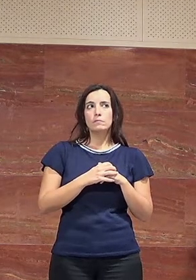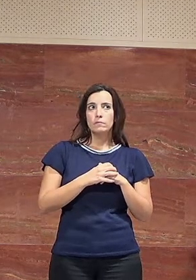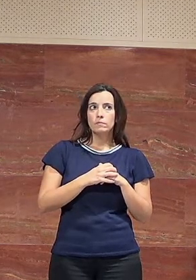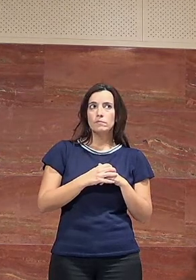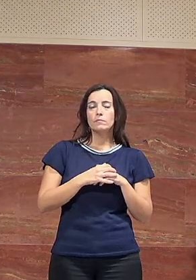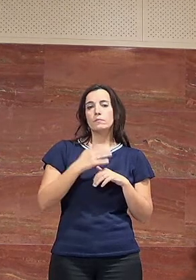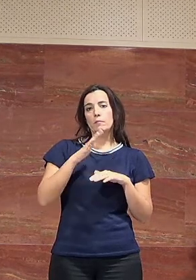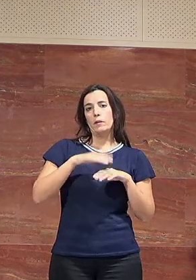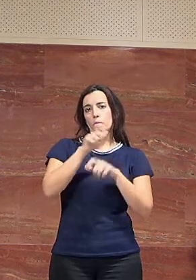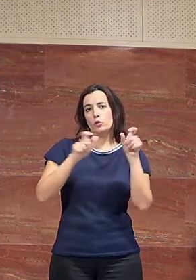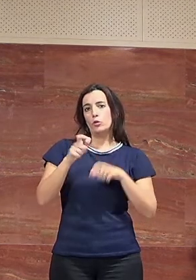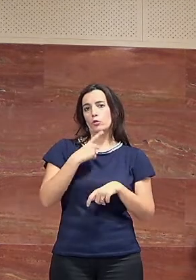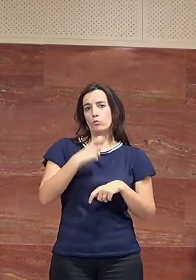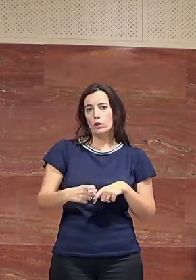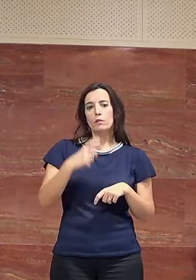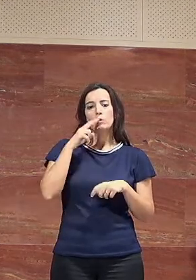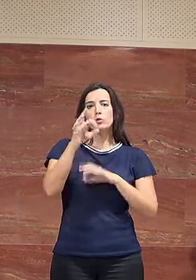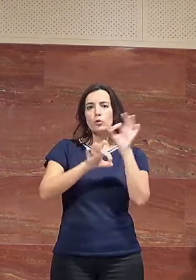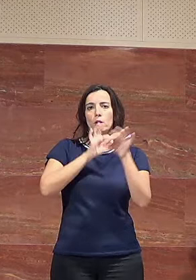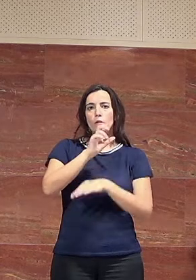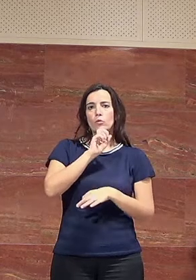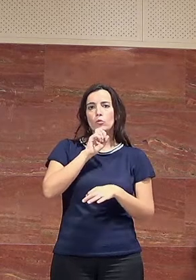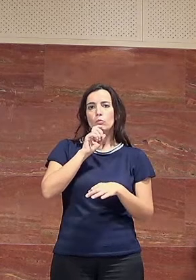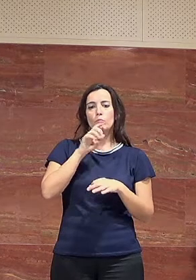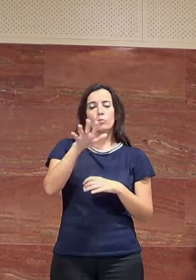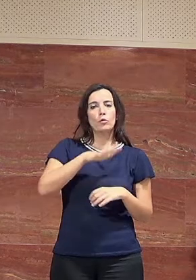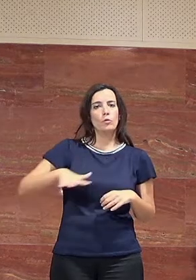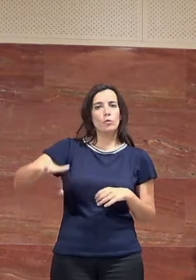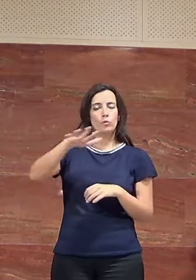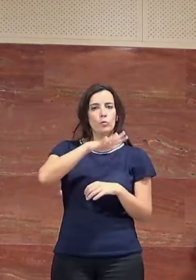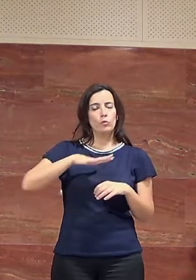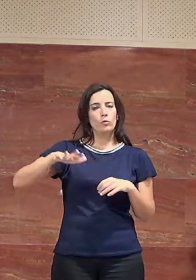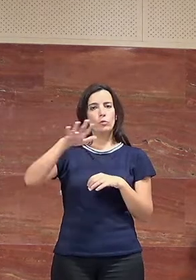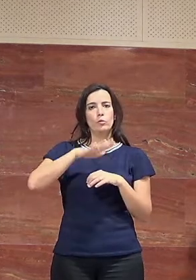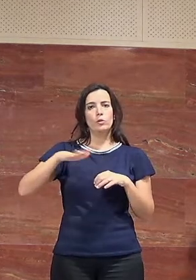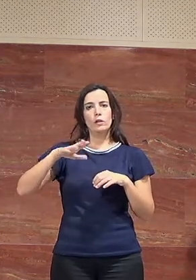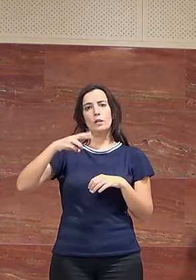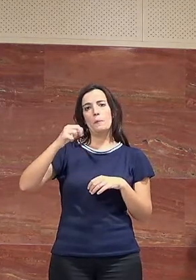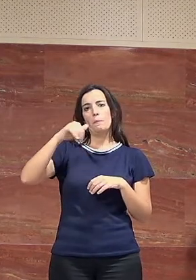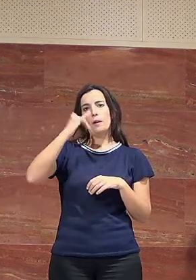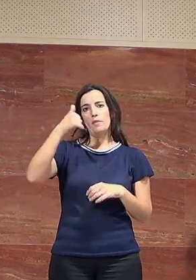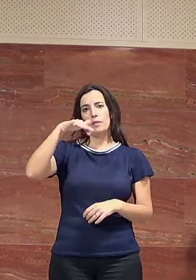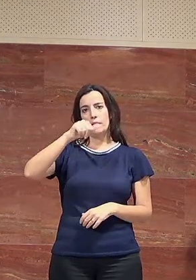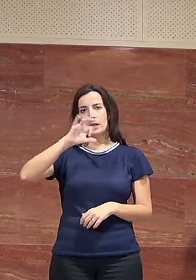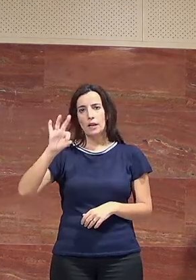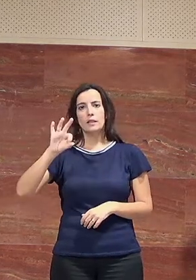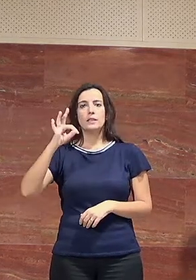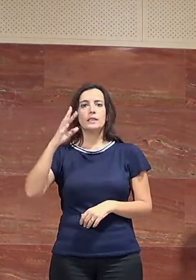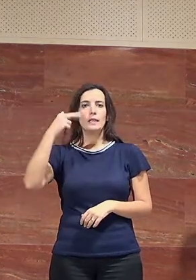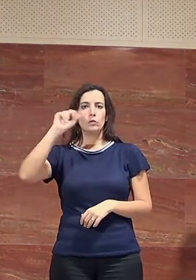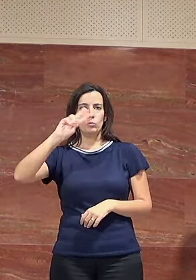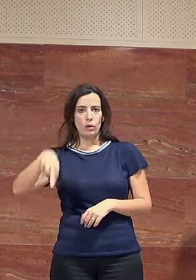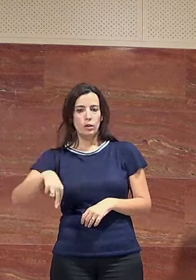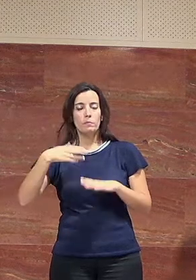dificultad. Vemos dónde se localizan, pues el entorno de toda la cornisa del Manzanares y el barrio de Tetuán, pero el resto de la